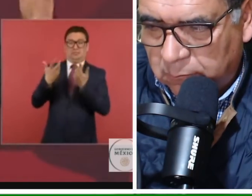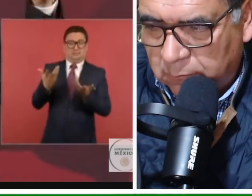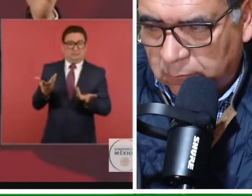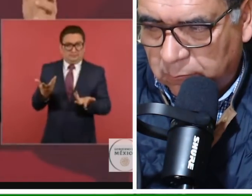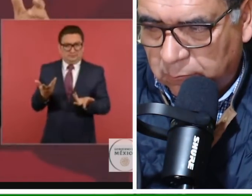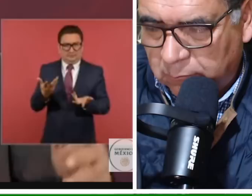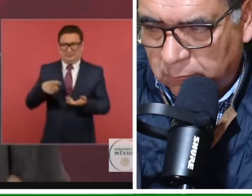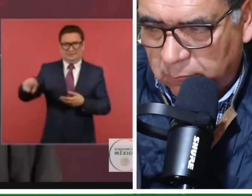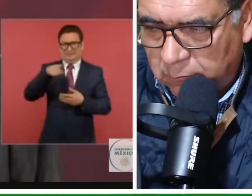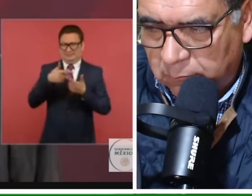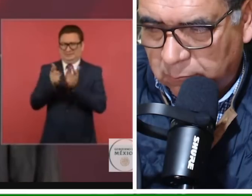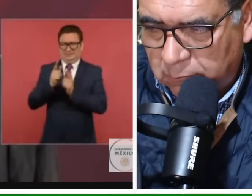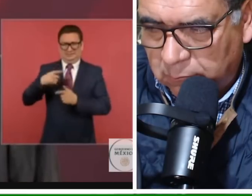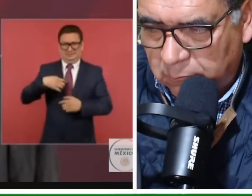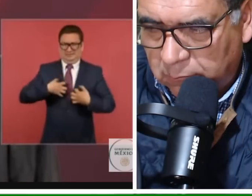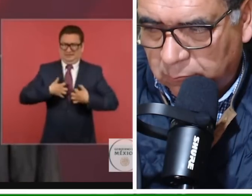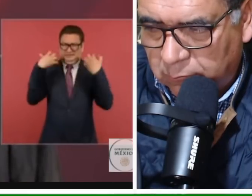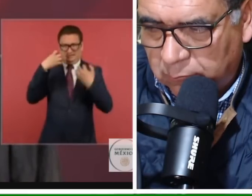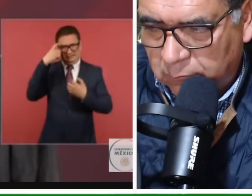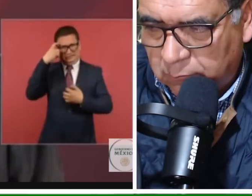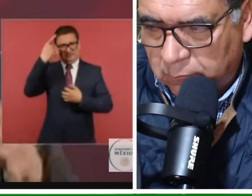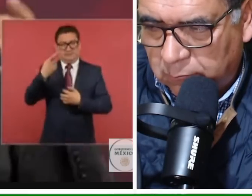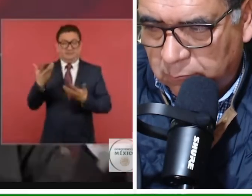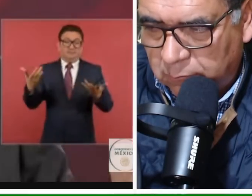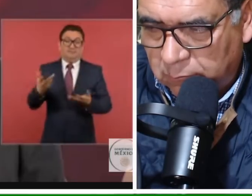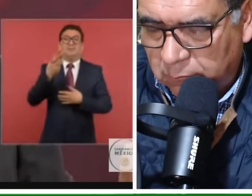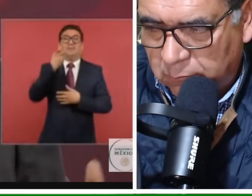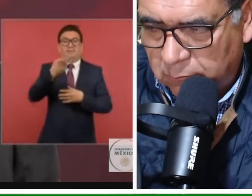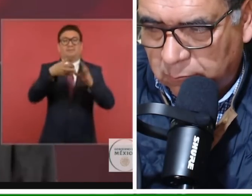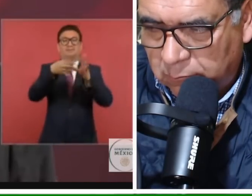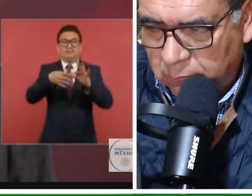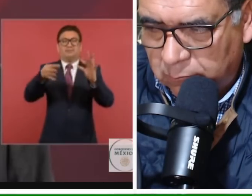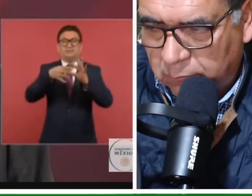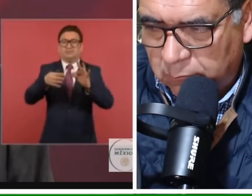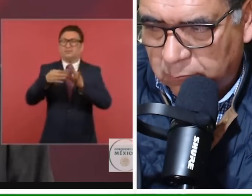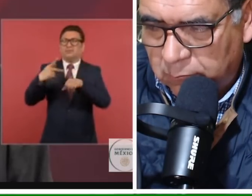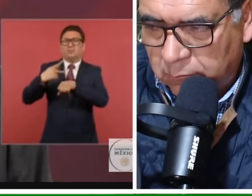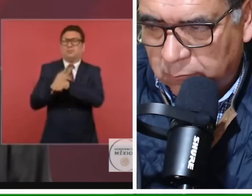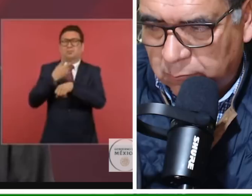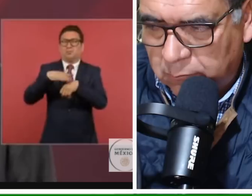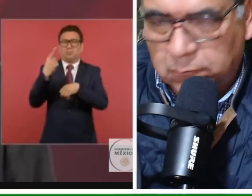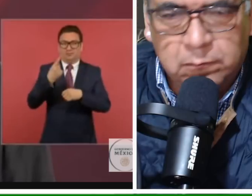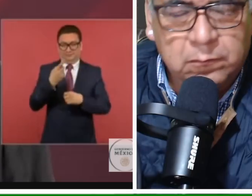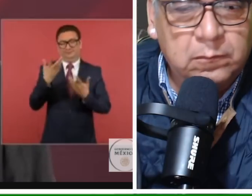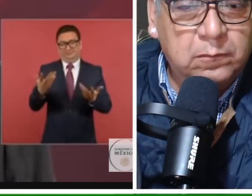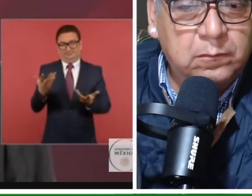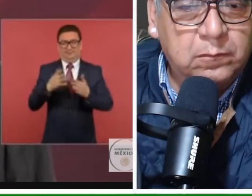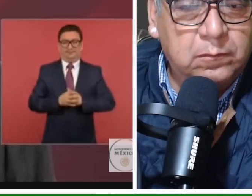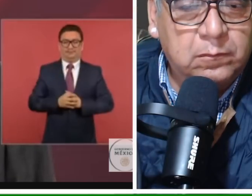y están enojadísimos, ¿no? Pero esa es la explicación. Sin embargo,